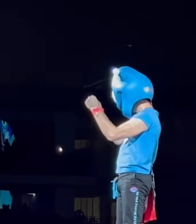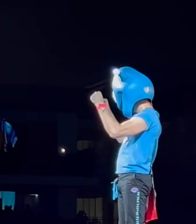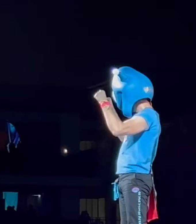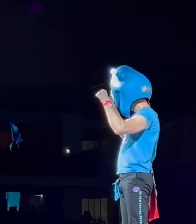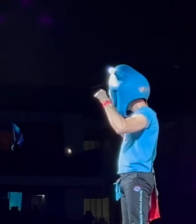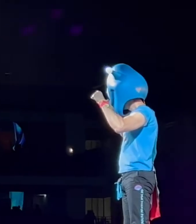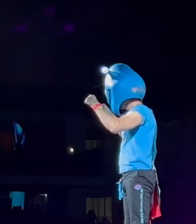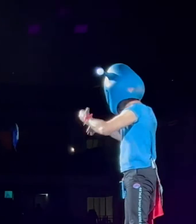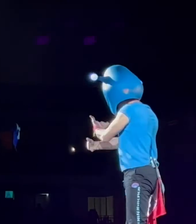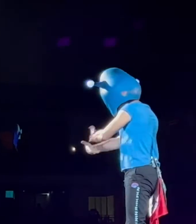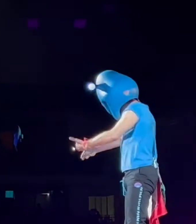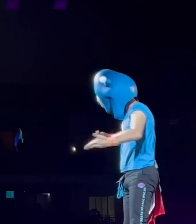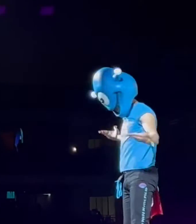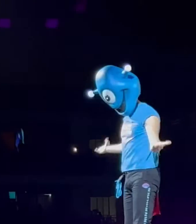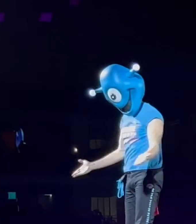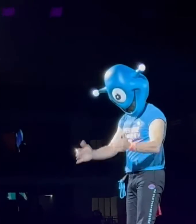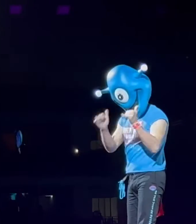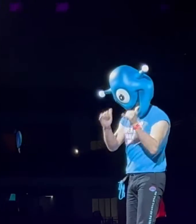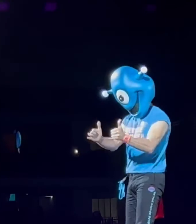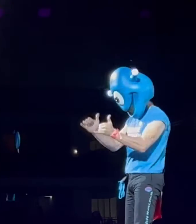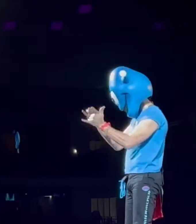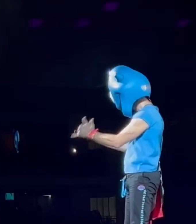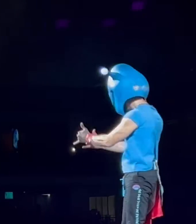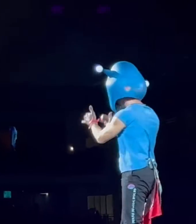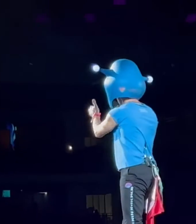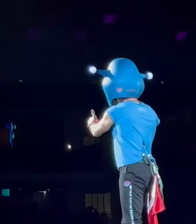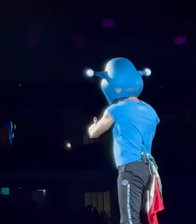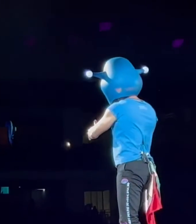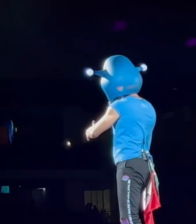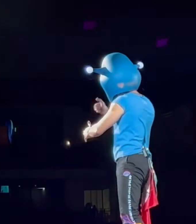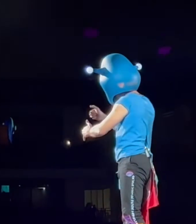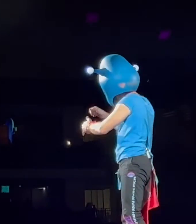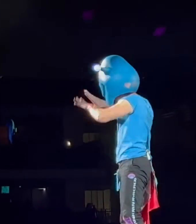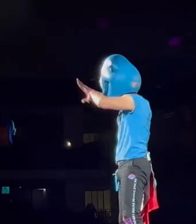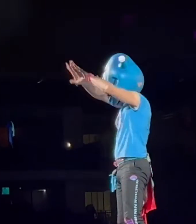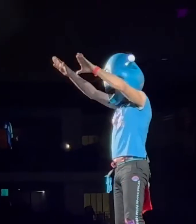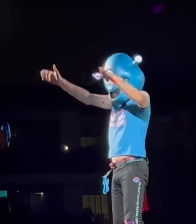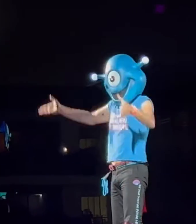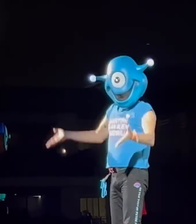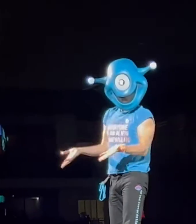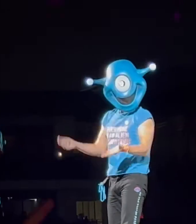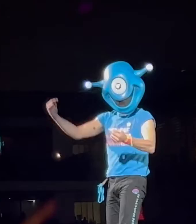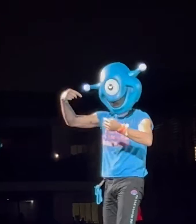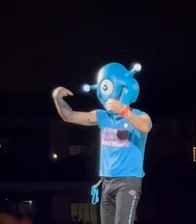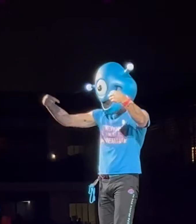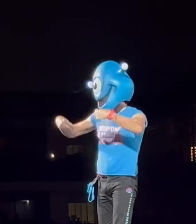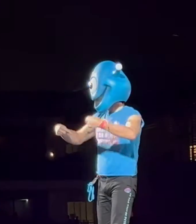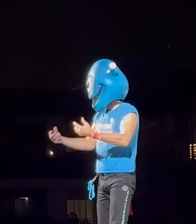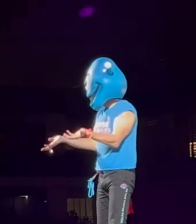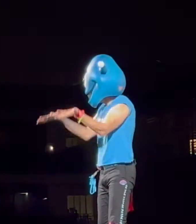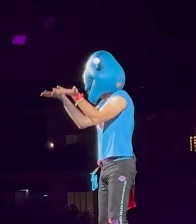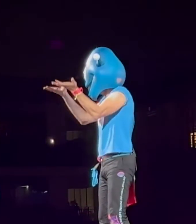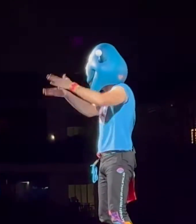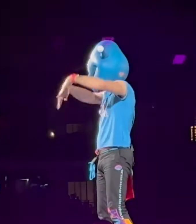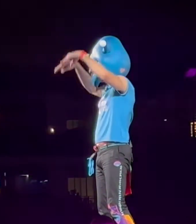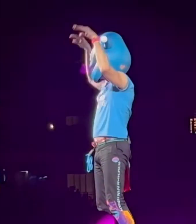comunicarse. El lenguaje de señas no es algo nuevo, tal como destaca en entrevista con Imagen Poblana la terapeuta del lenguaje